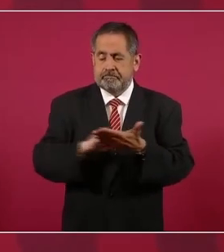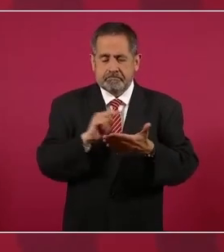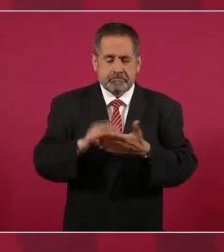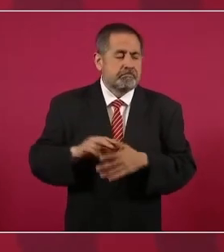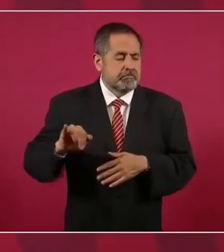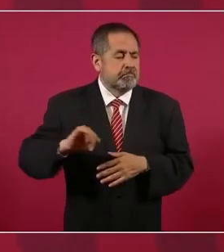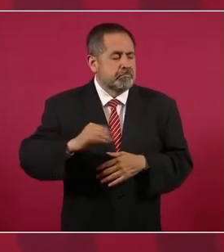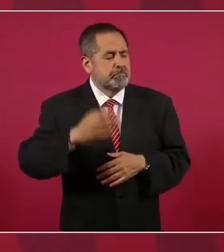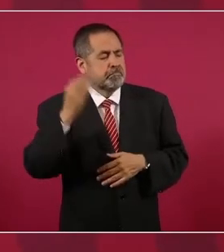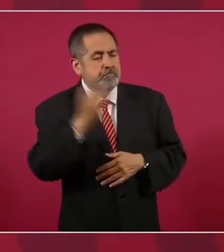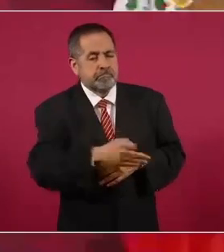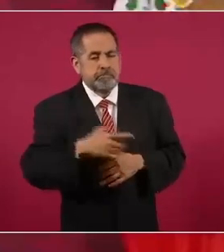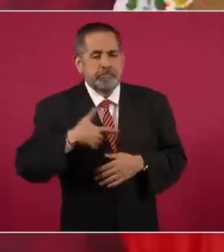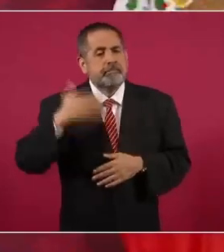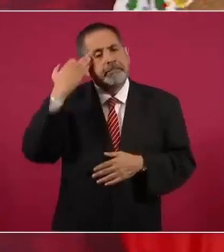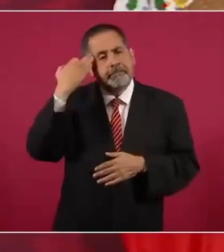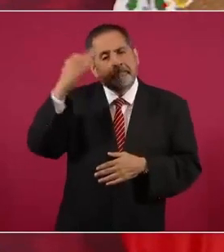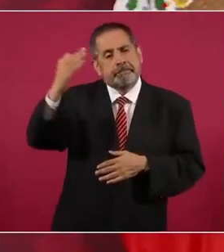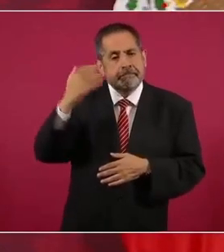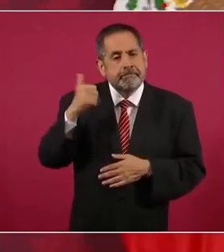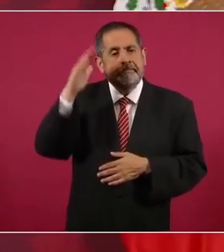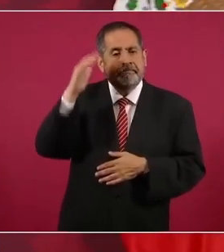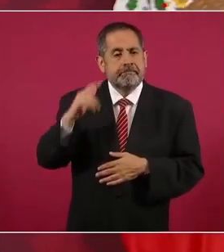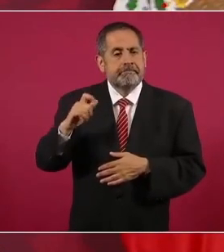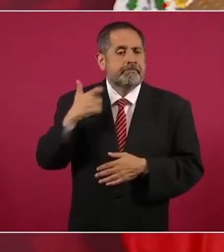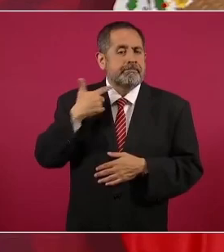aceptaron el gobierno de Calderón.